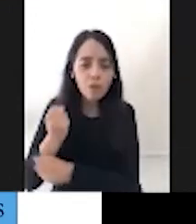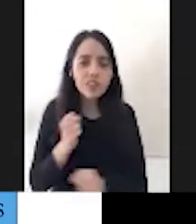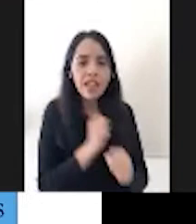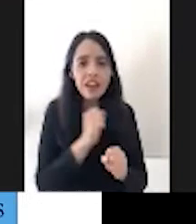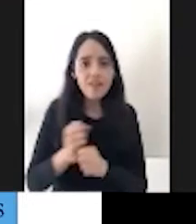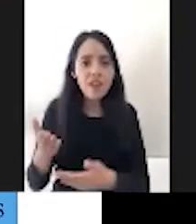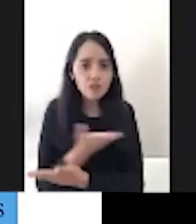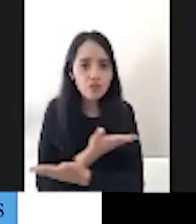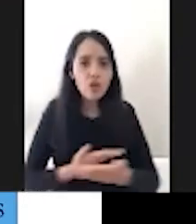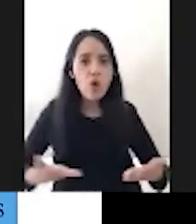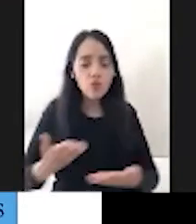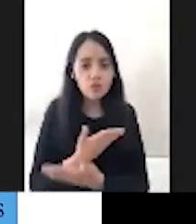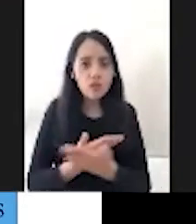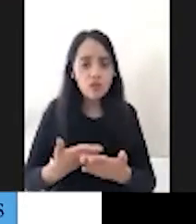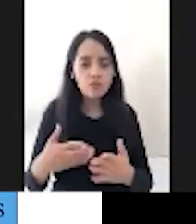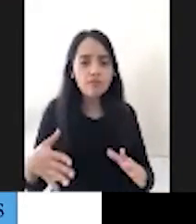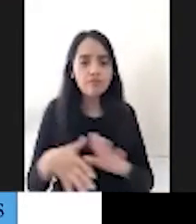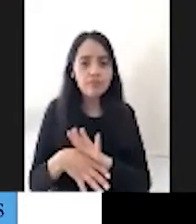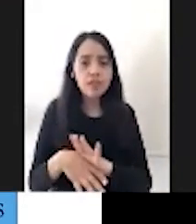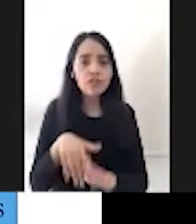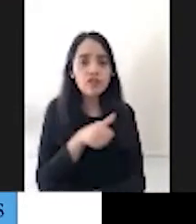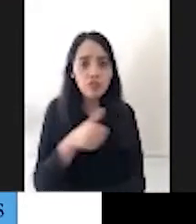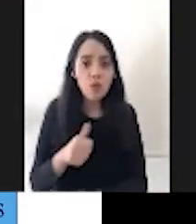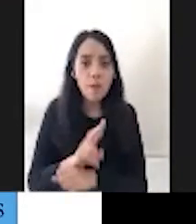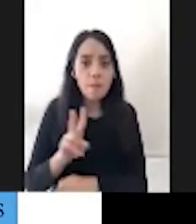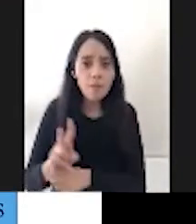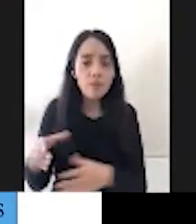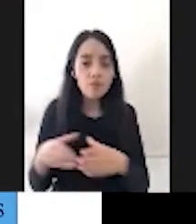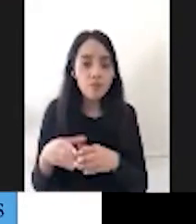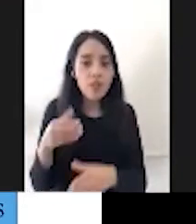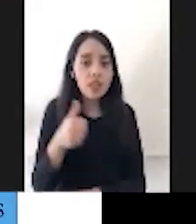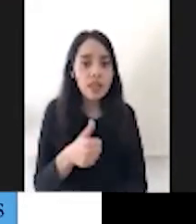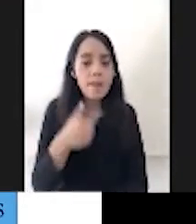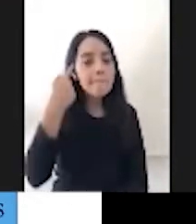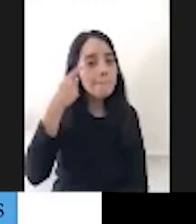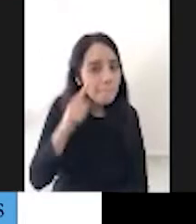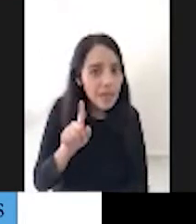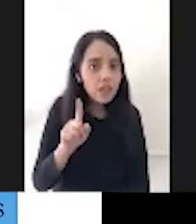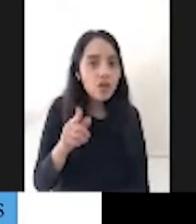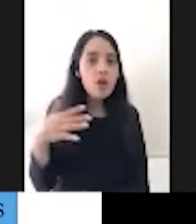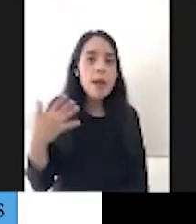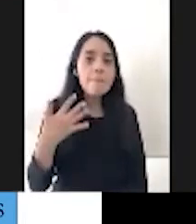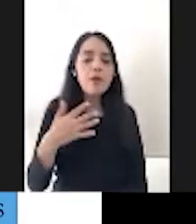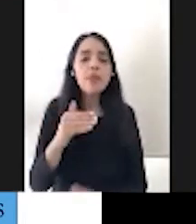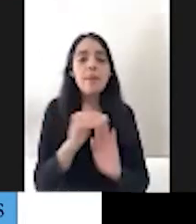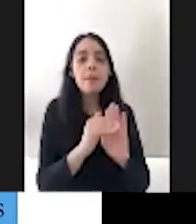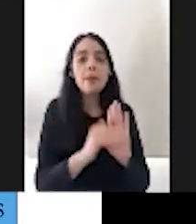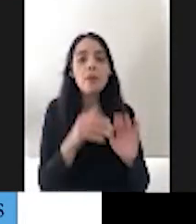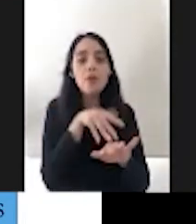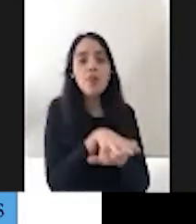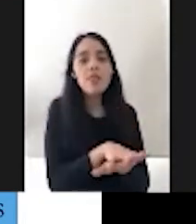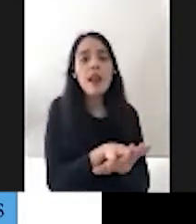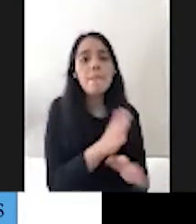cooperativa con los docentes y con el equipo directivo. Pero es importante eliminar de alguna manera el proyecto, el programa